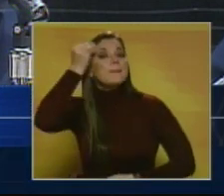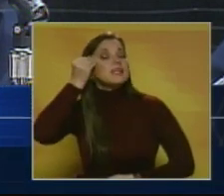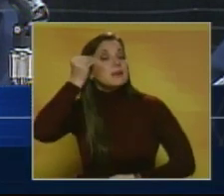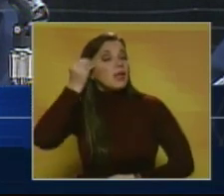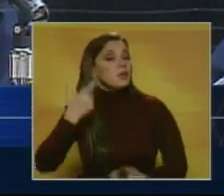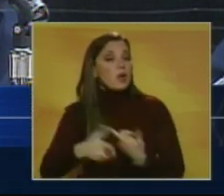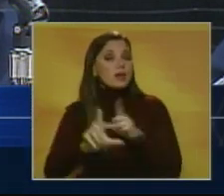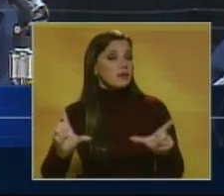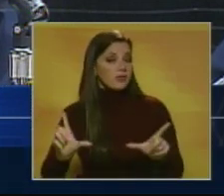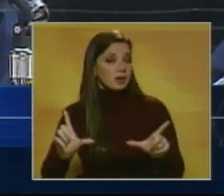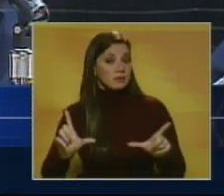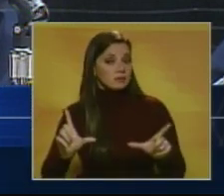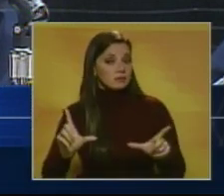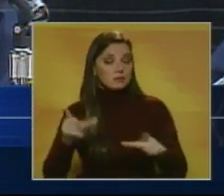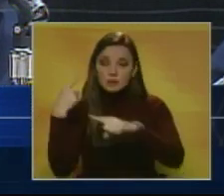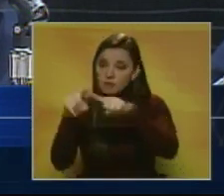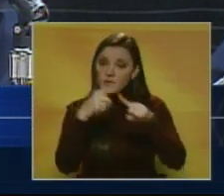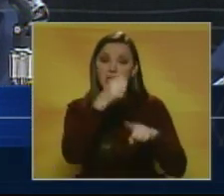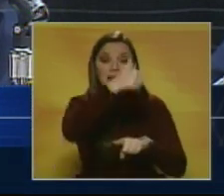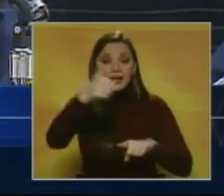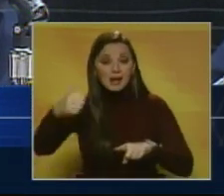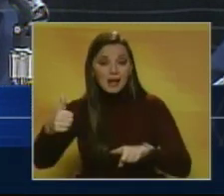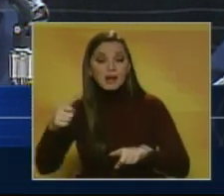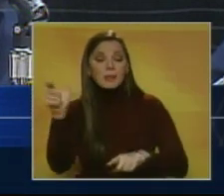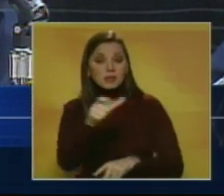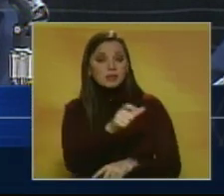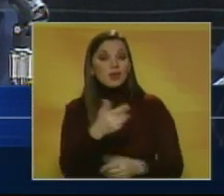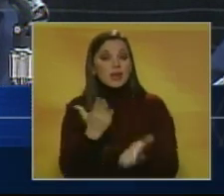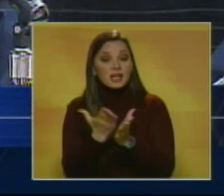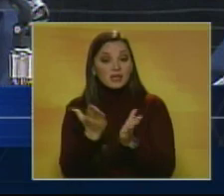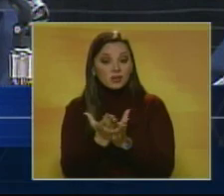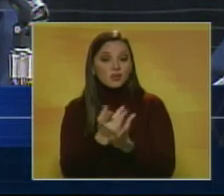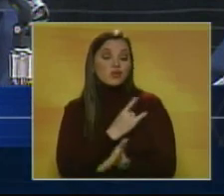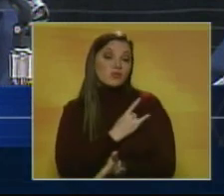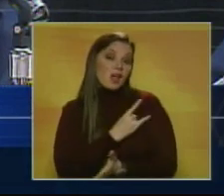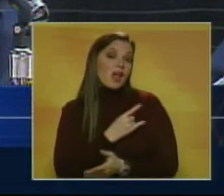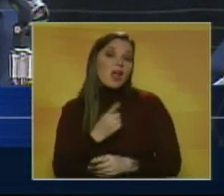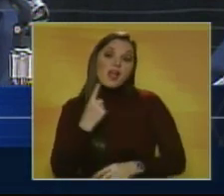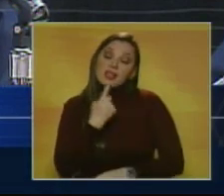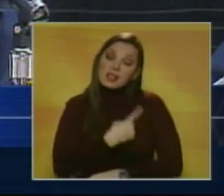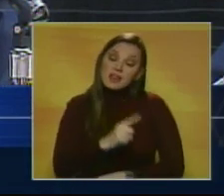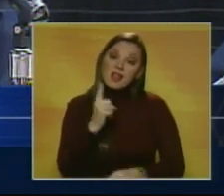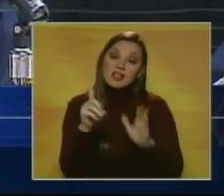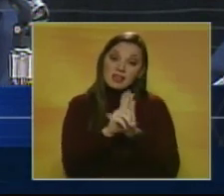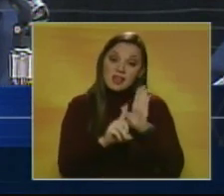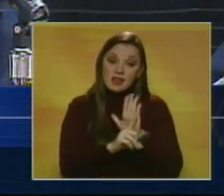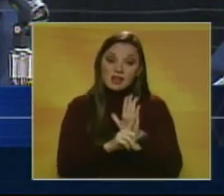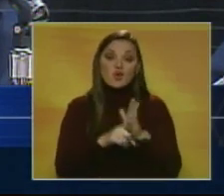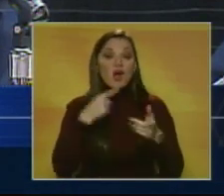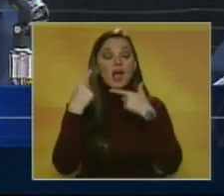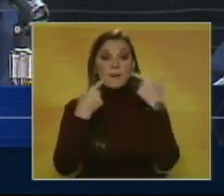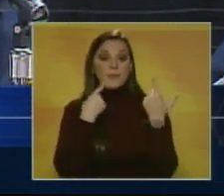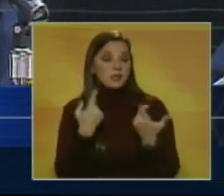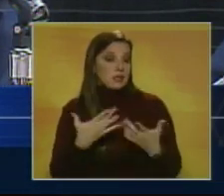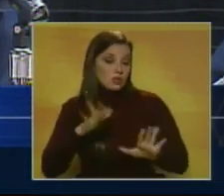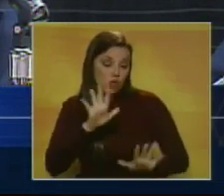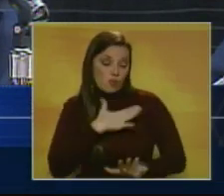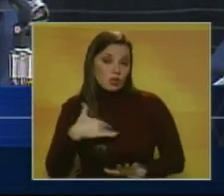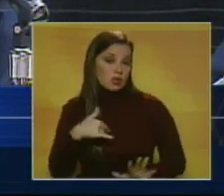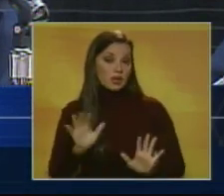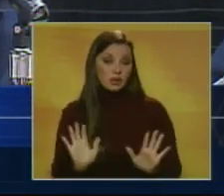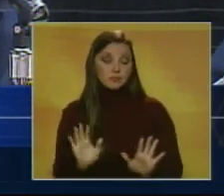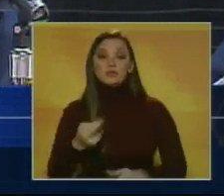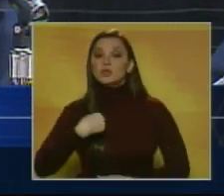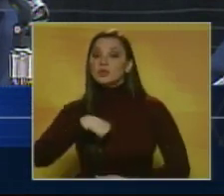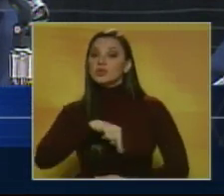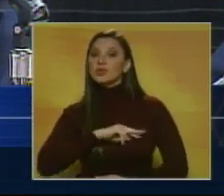es plural. Y cada ciudadano universitario tiene derecho a expresarse del modo que mejor le parezca. Nosotros